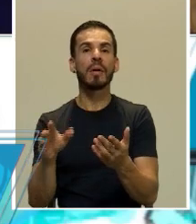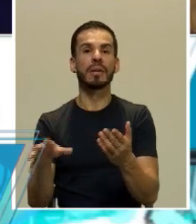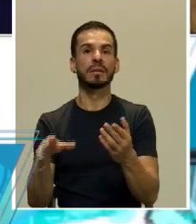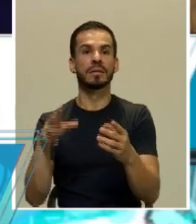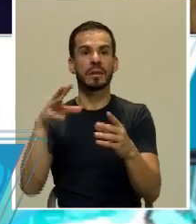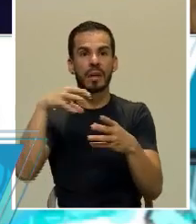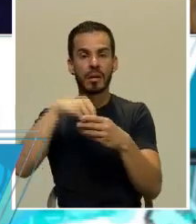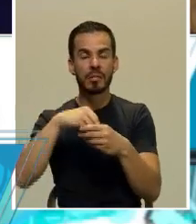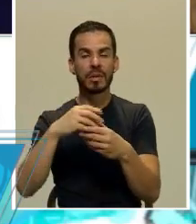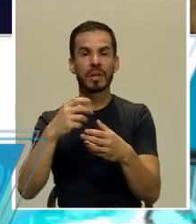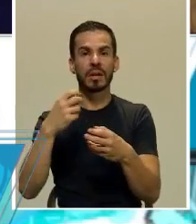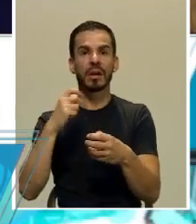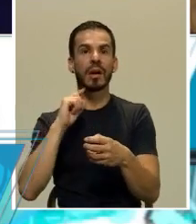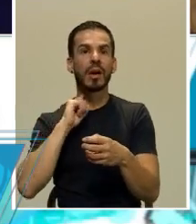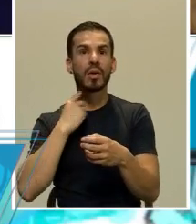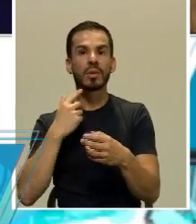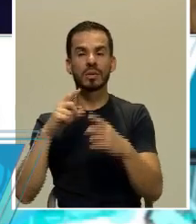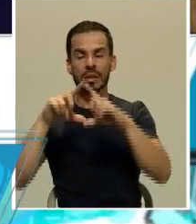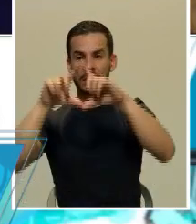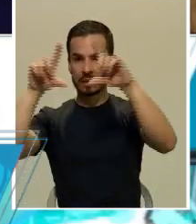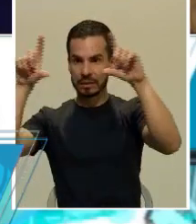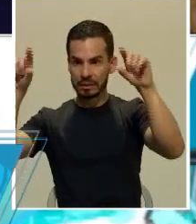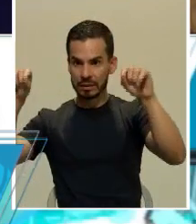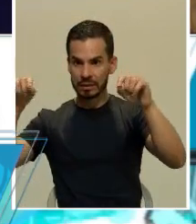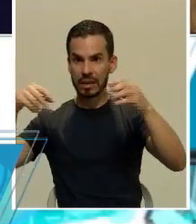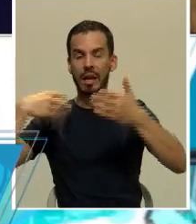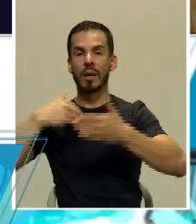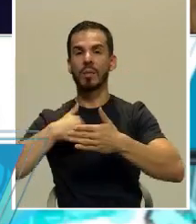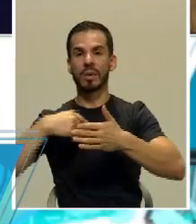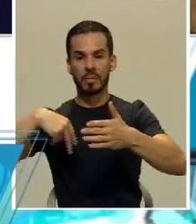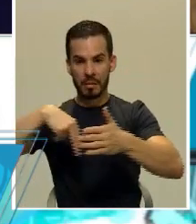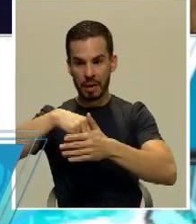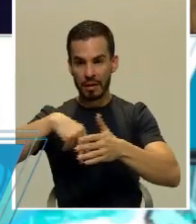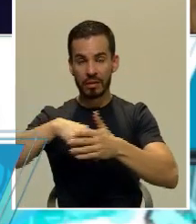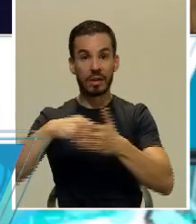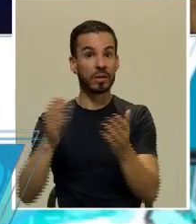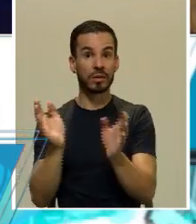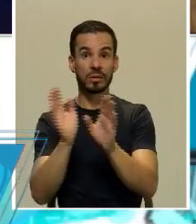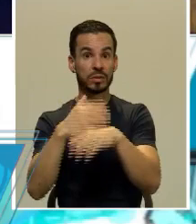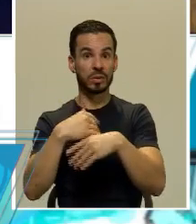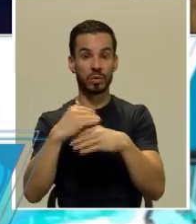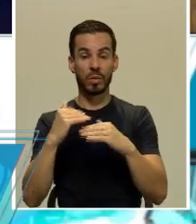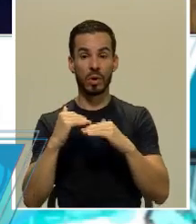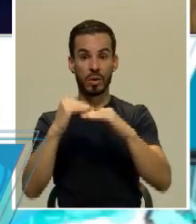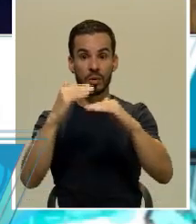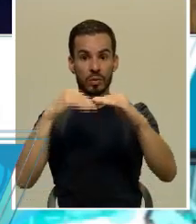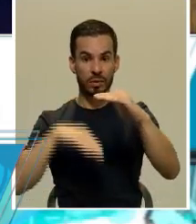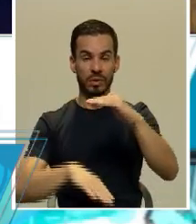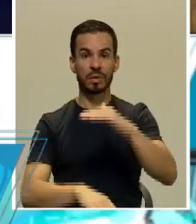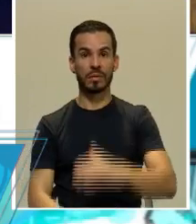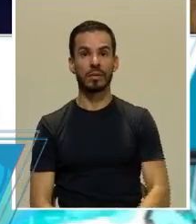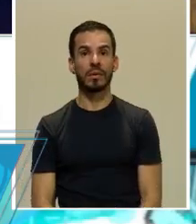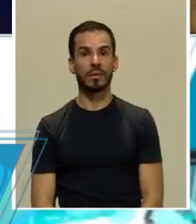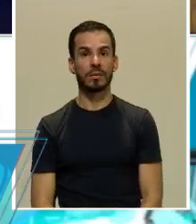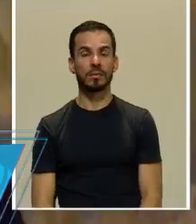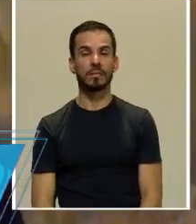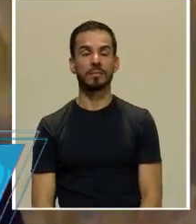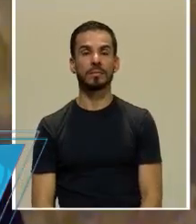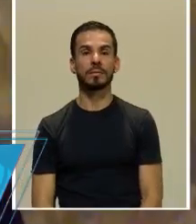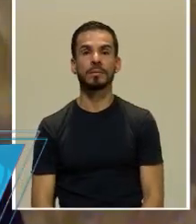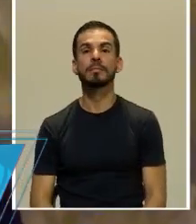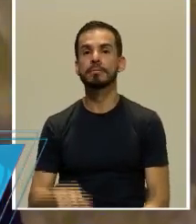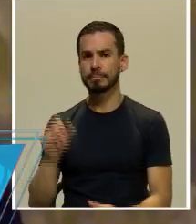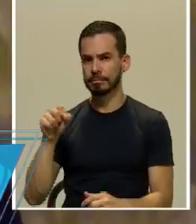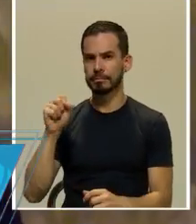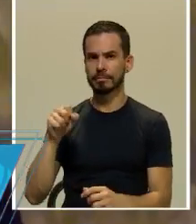implica un costo adicional de señalización. Hay que poner barreras donde no hay un cruce a desnivel. Sí,